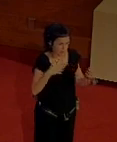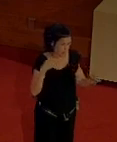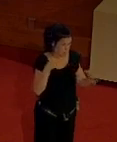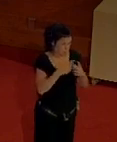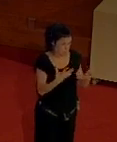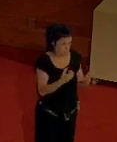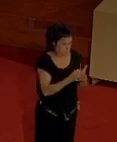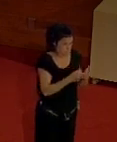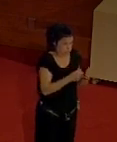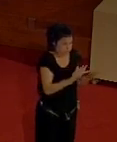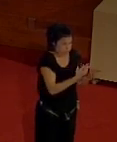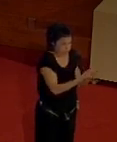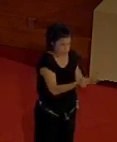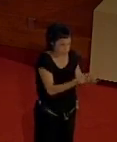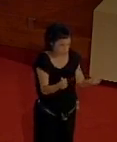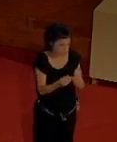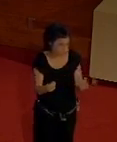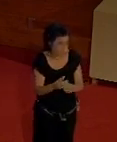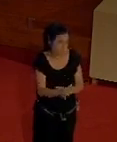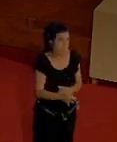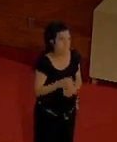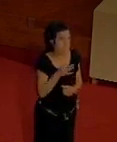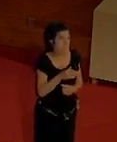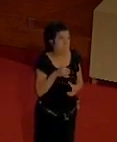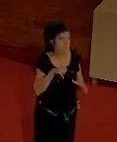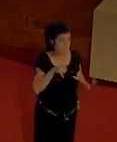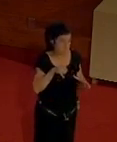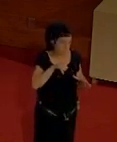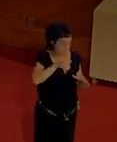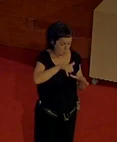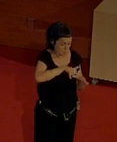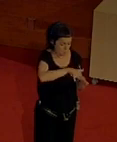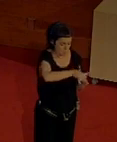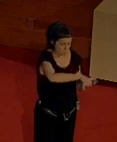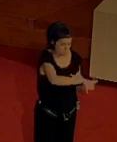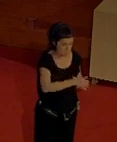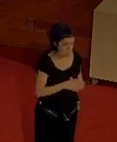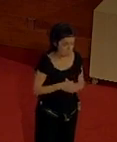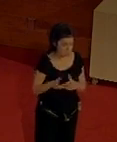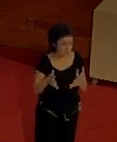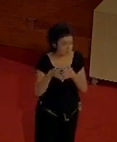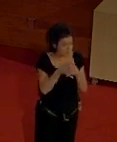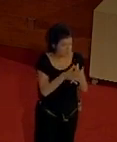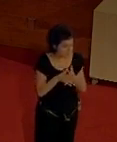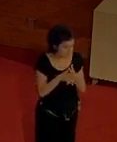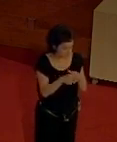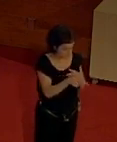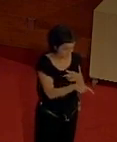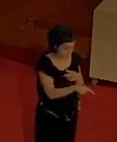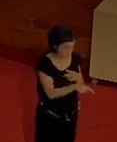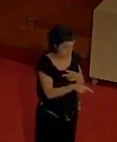lleva alrededor más una flota aérea embarcada en el portaaviones Estados Unidos tiene 11